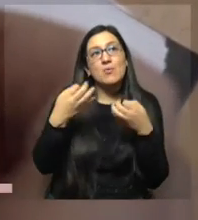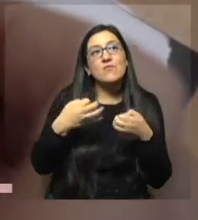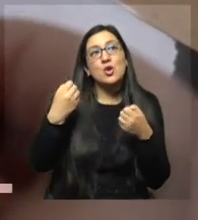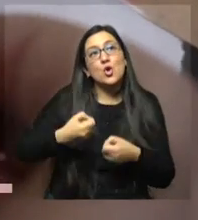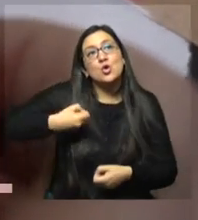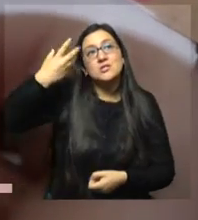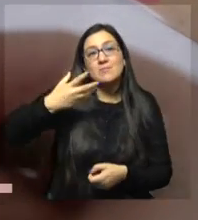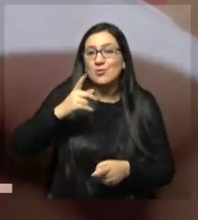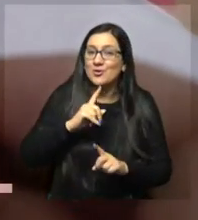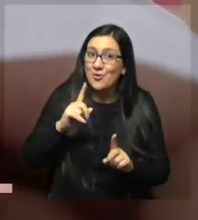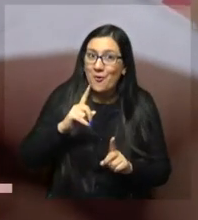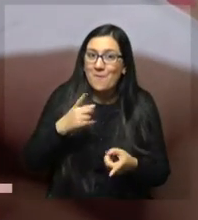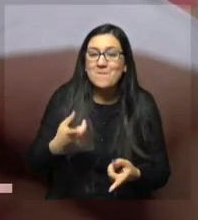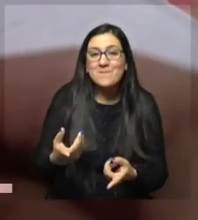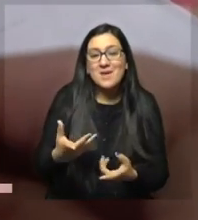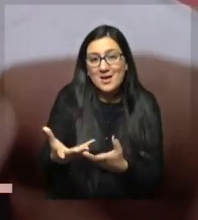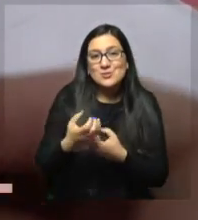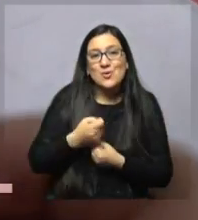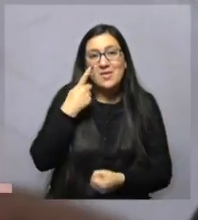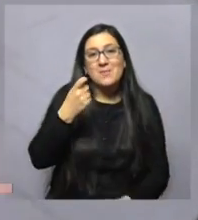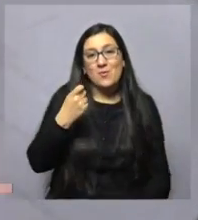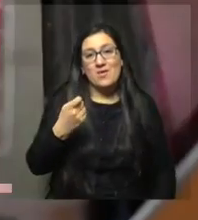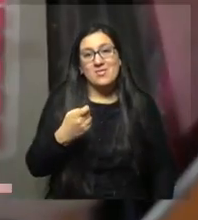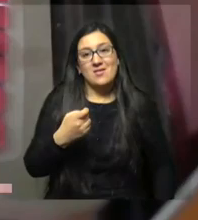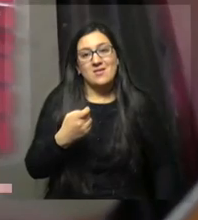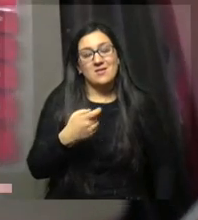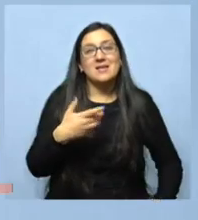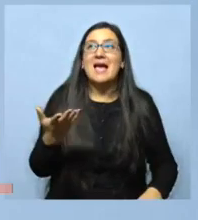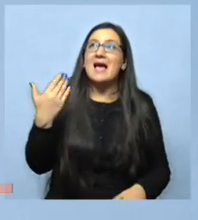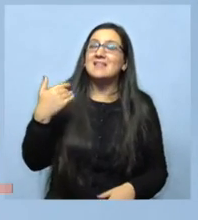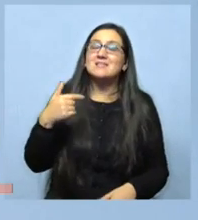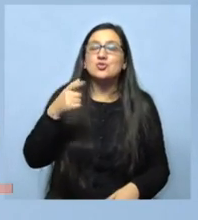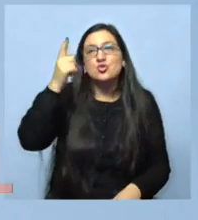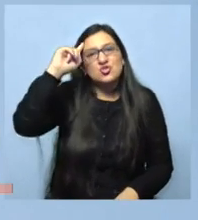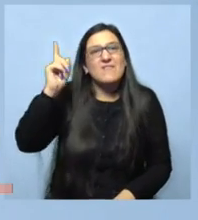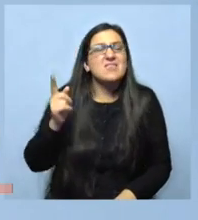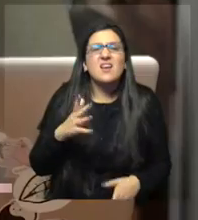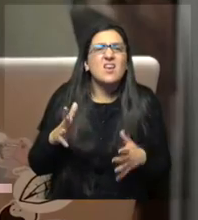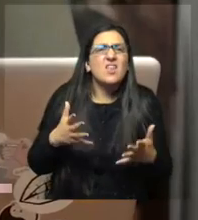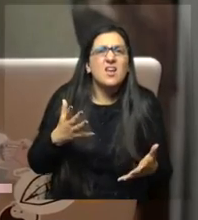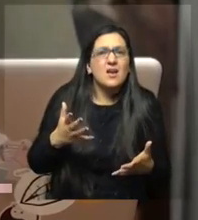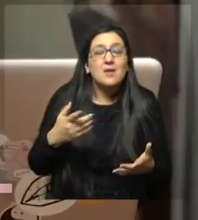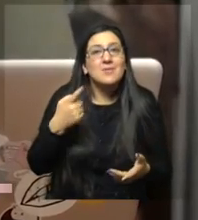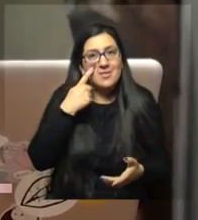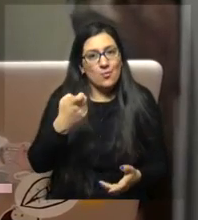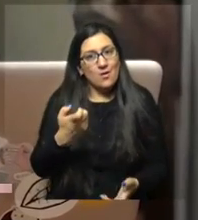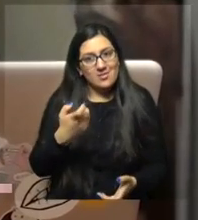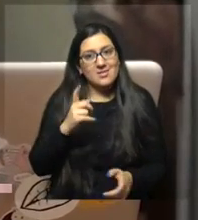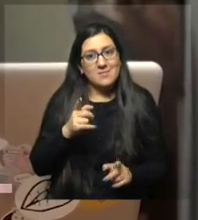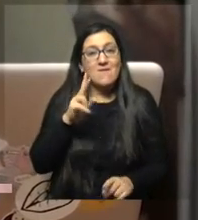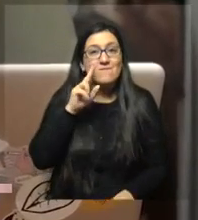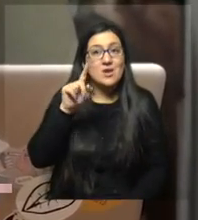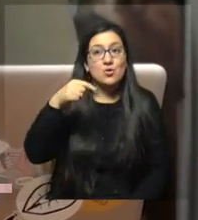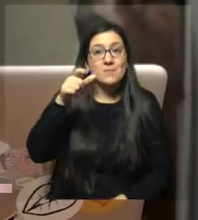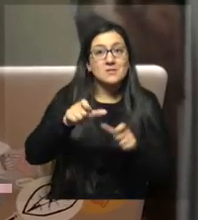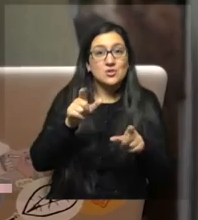Y me ayudó a identificar cosas que me pasaban a mí, que antes no tenía un nombre, y también ver cosas en otras personas y ayudar